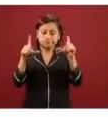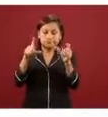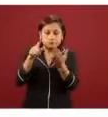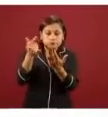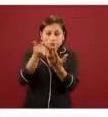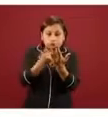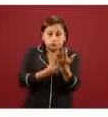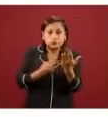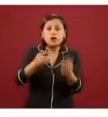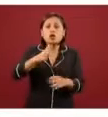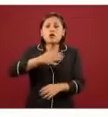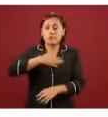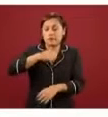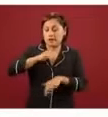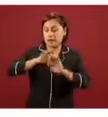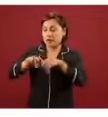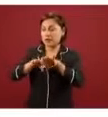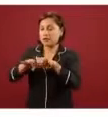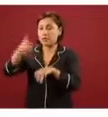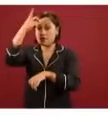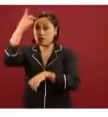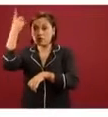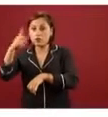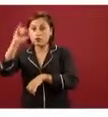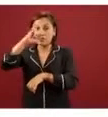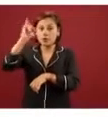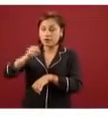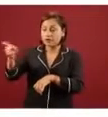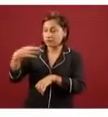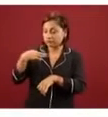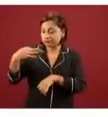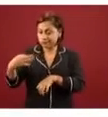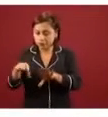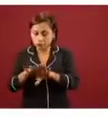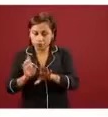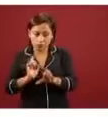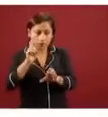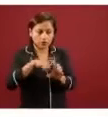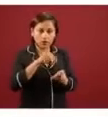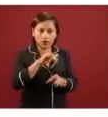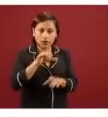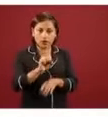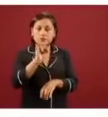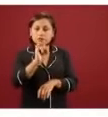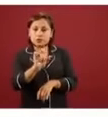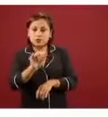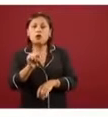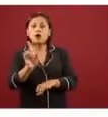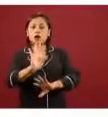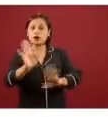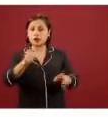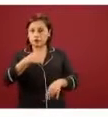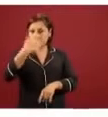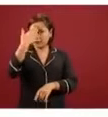contratados sus patrones, porque y también ante el Infonavit. Esa es lo que nos va a permitir también la denuncia ciudadana